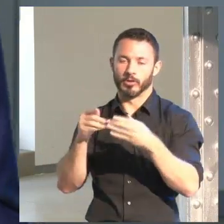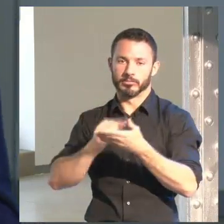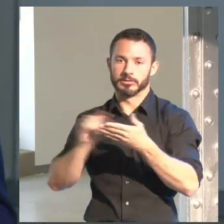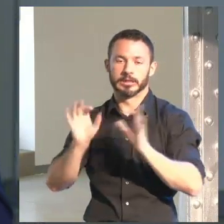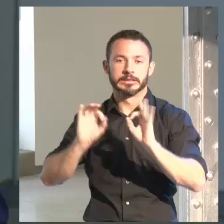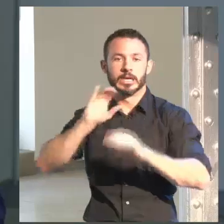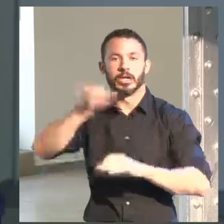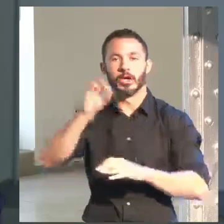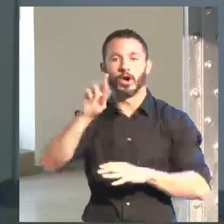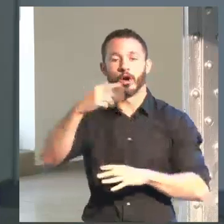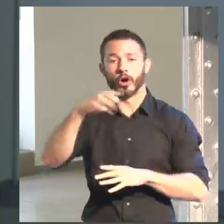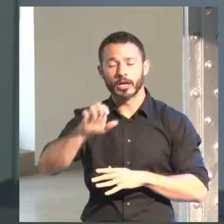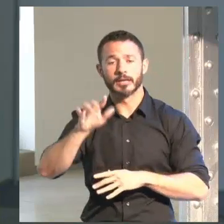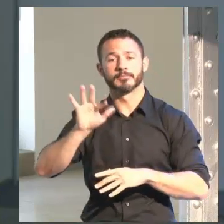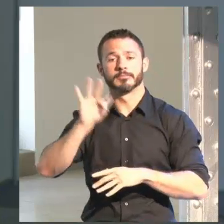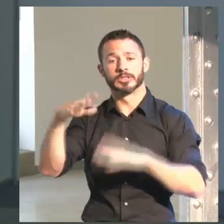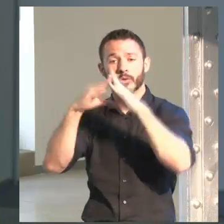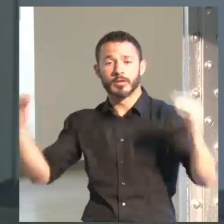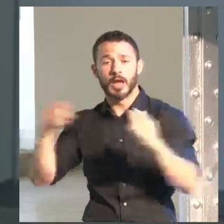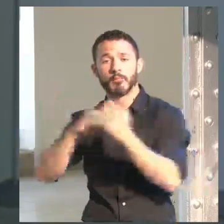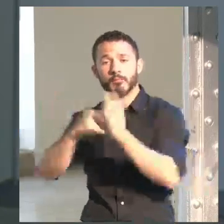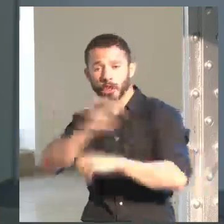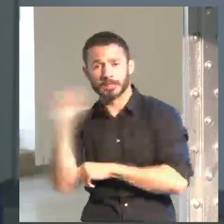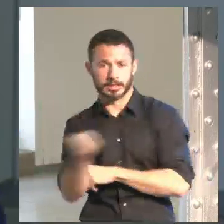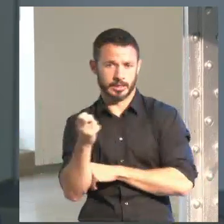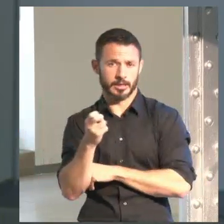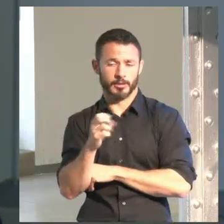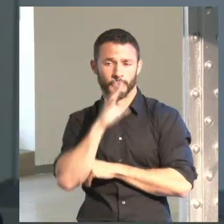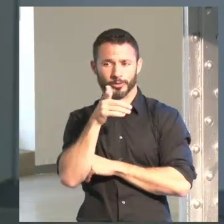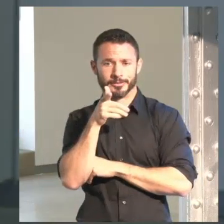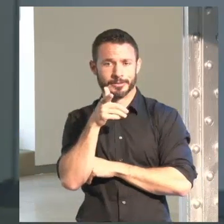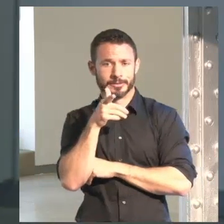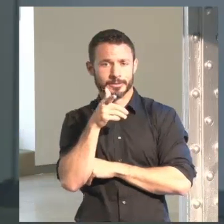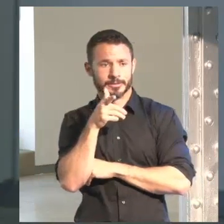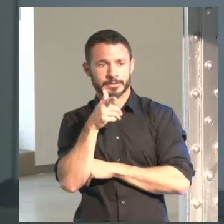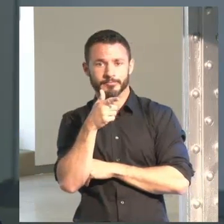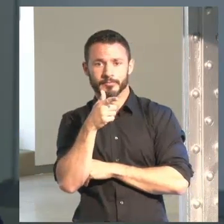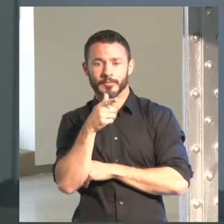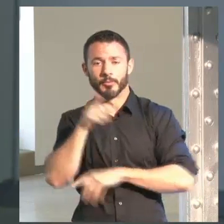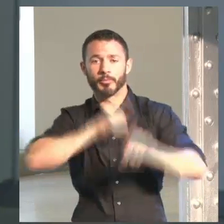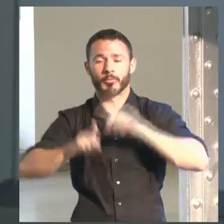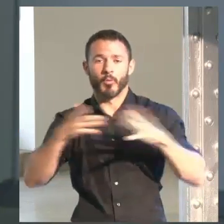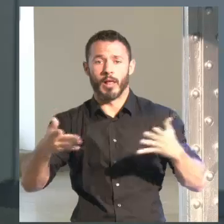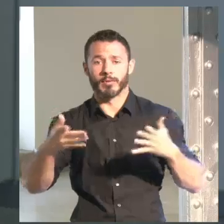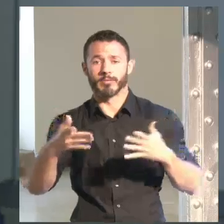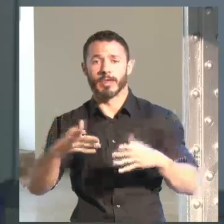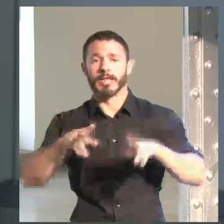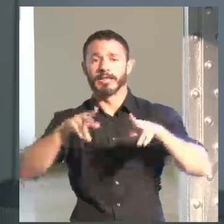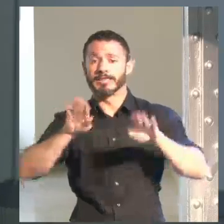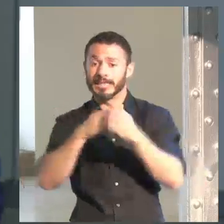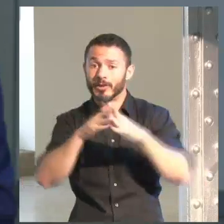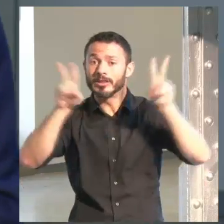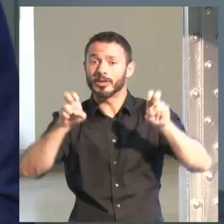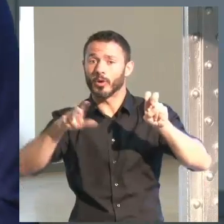a Jorge y a la Universidad Politécnica, pues una de las primeras dificultades con que se ha enfrentado es cómo poner el título